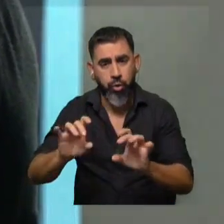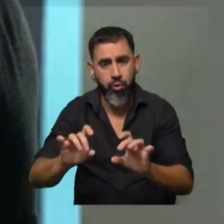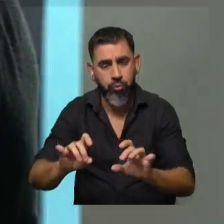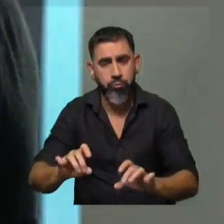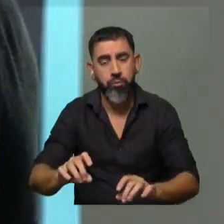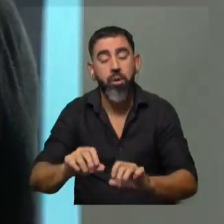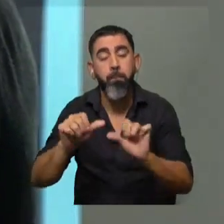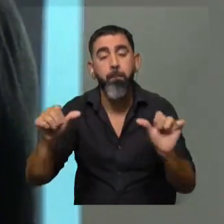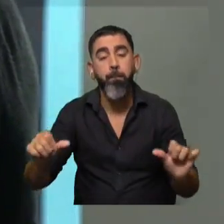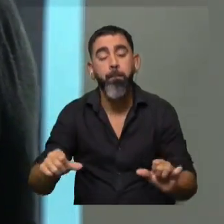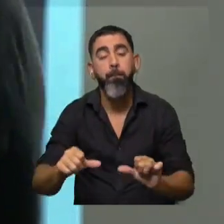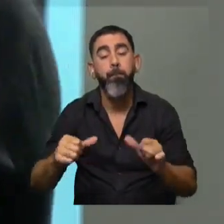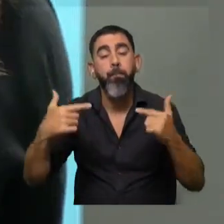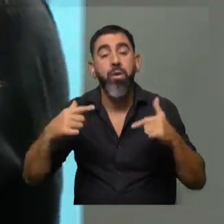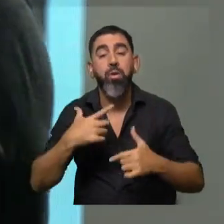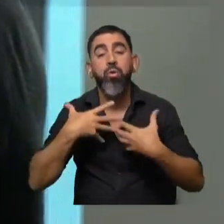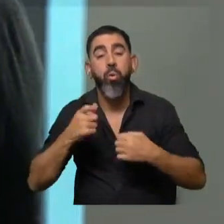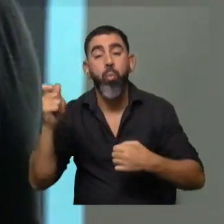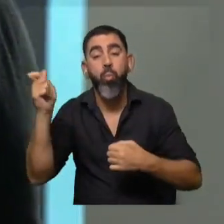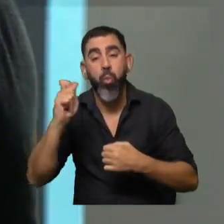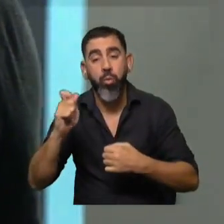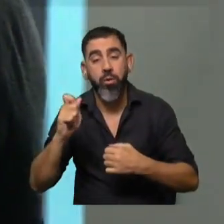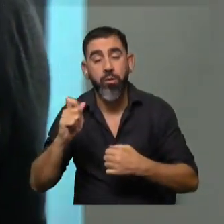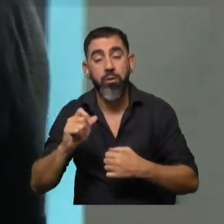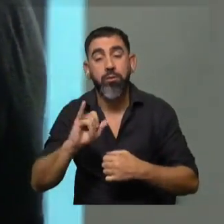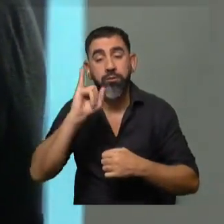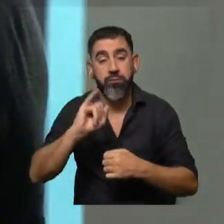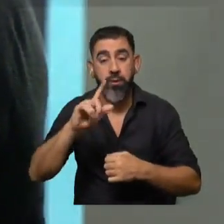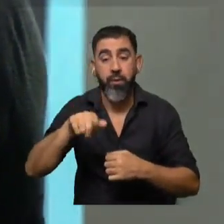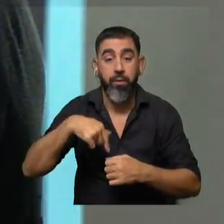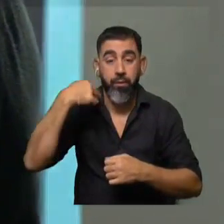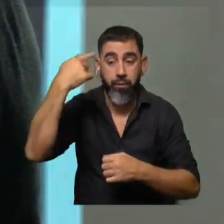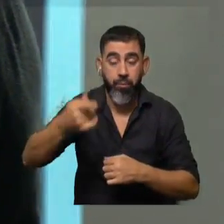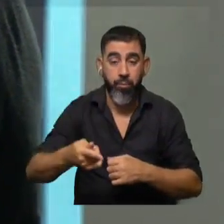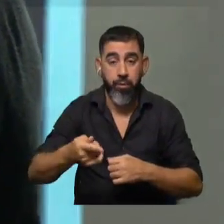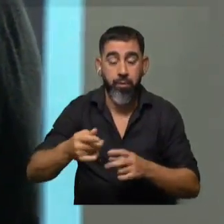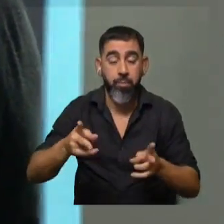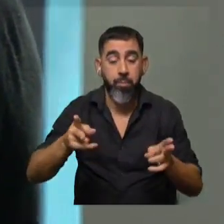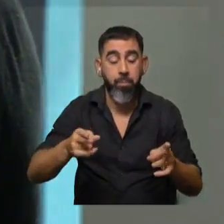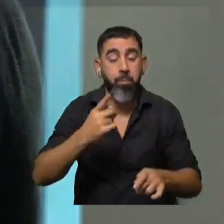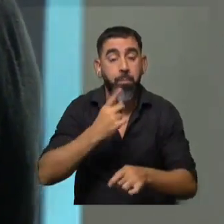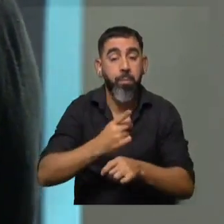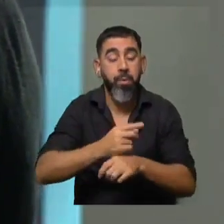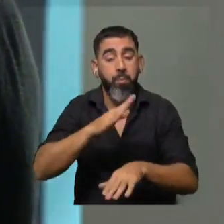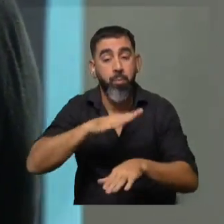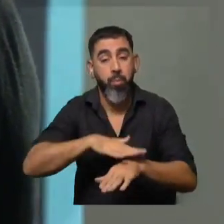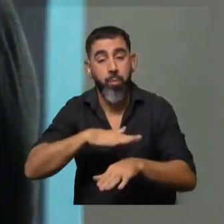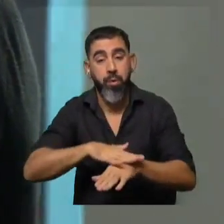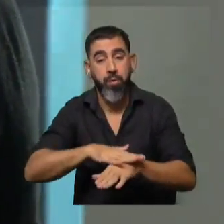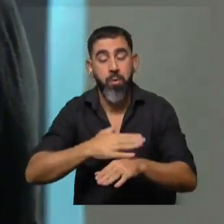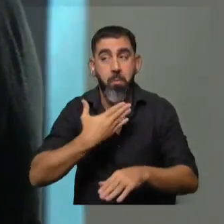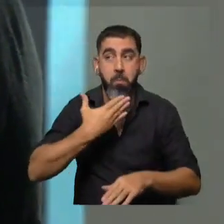está haciendo el Ministerio de Salud Pública, porque en eso sí quiero recalcar que luego de ese periodo inicial como de